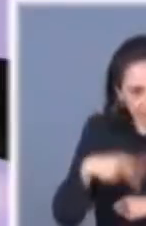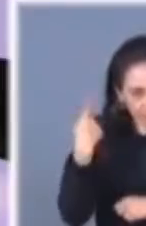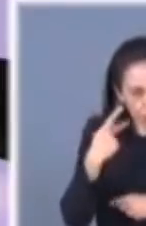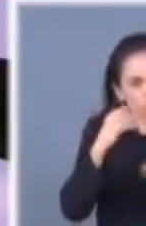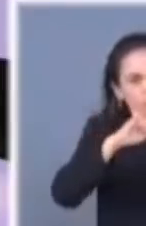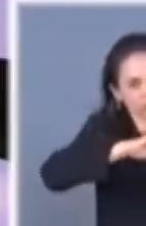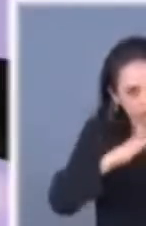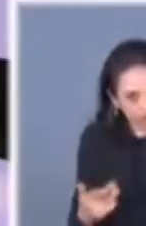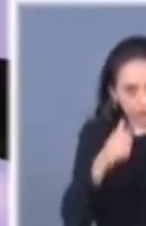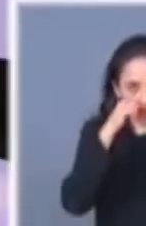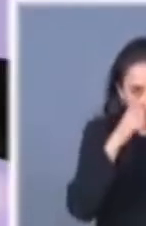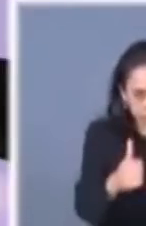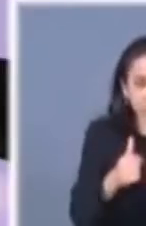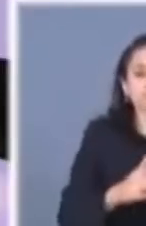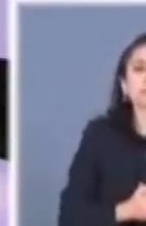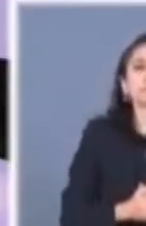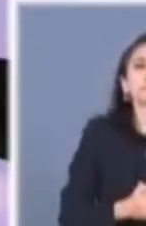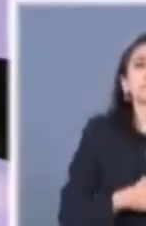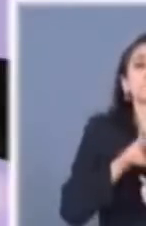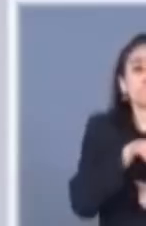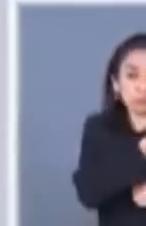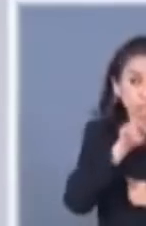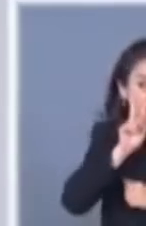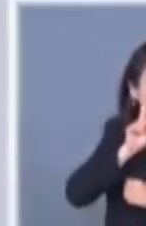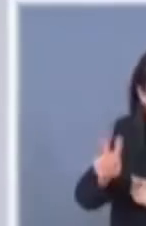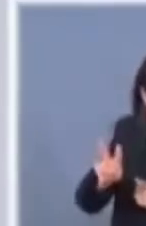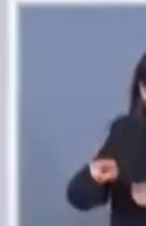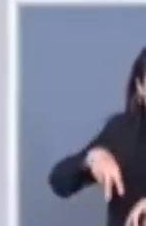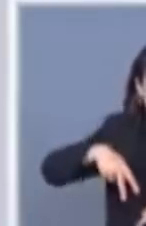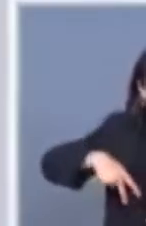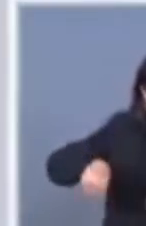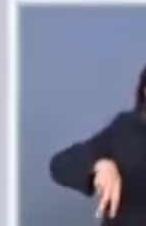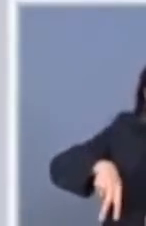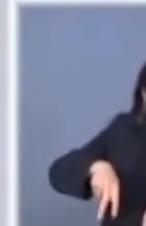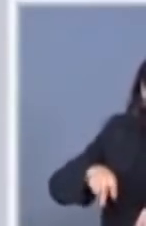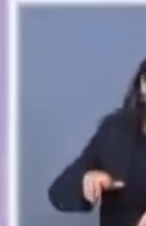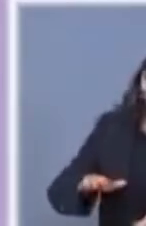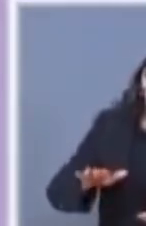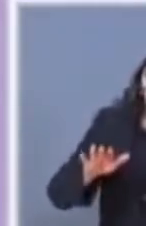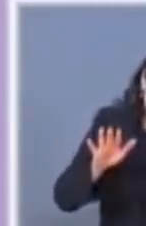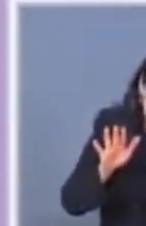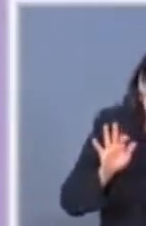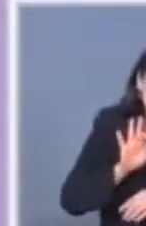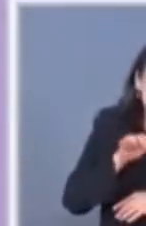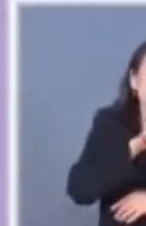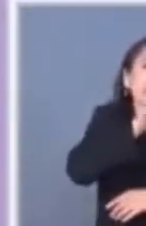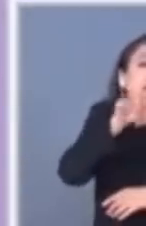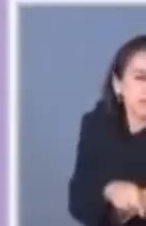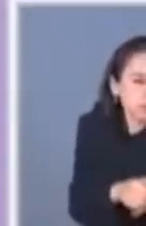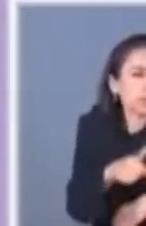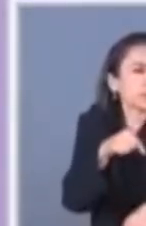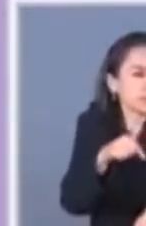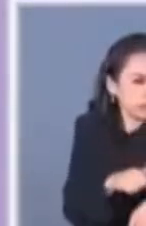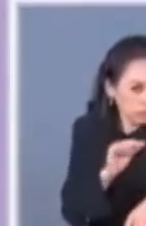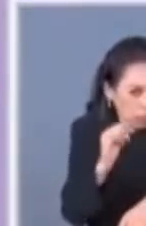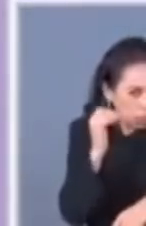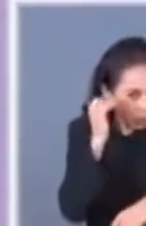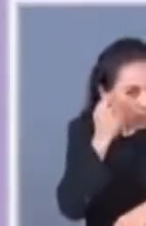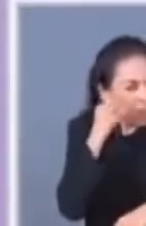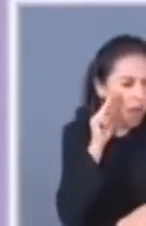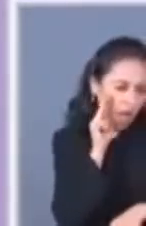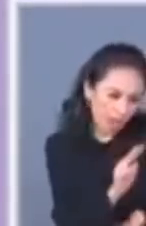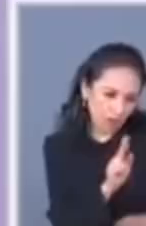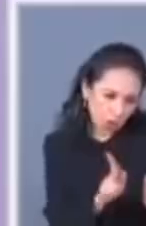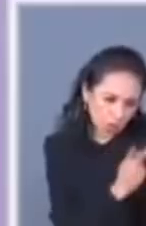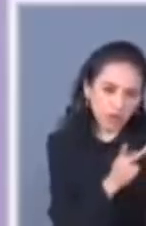aquellos que vieron Game of Thrones o el partido de fútbol, pues que ojalá nos den un momentito para que lo revisen. Porque lo que es esta